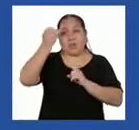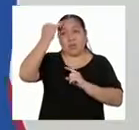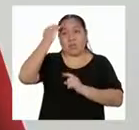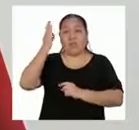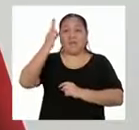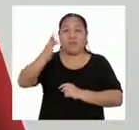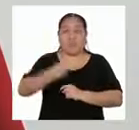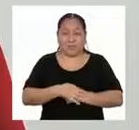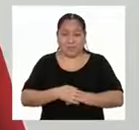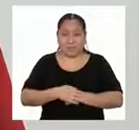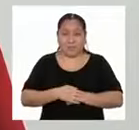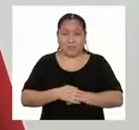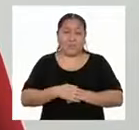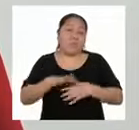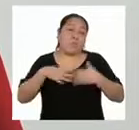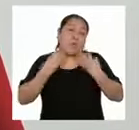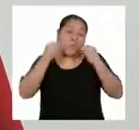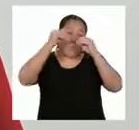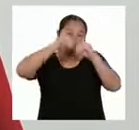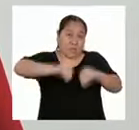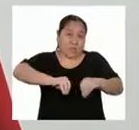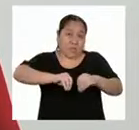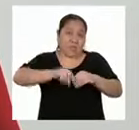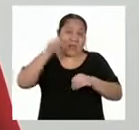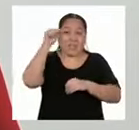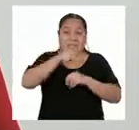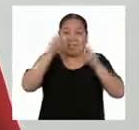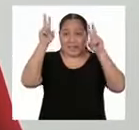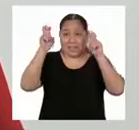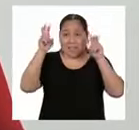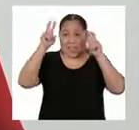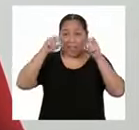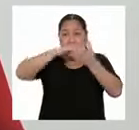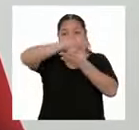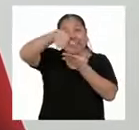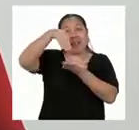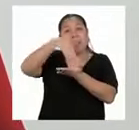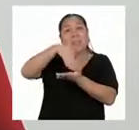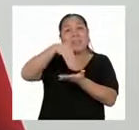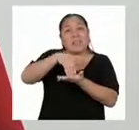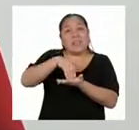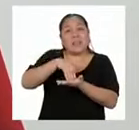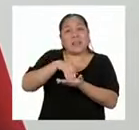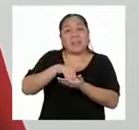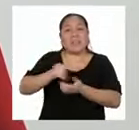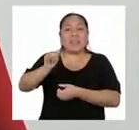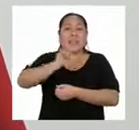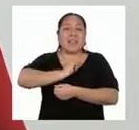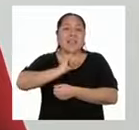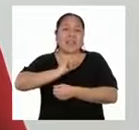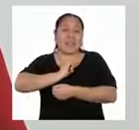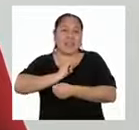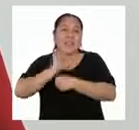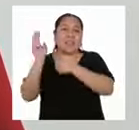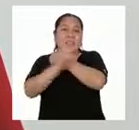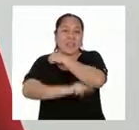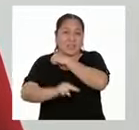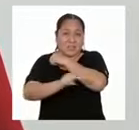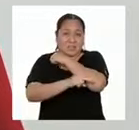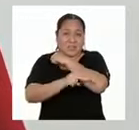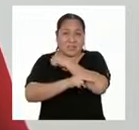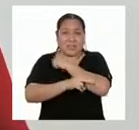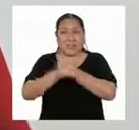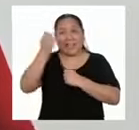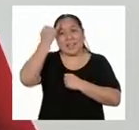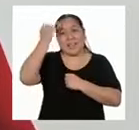futuro. Podemos concluir que nuestro tema central es identidad nacional. ¿Y